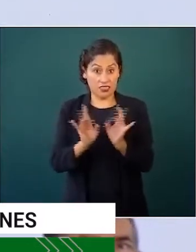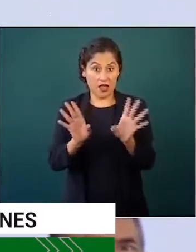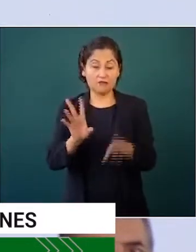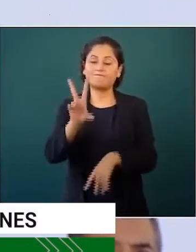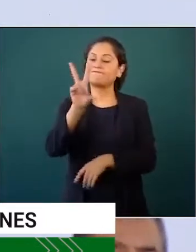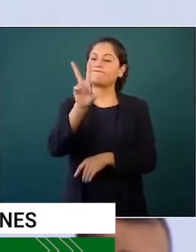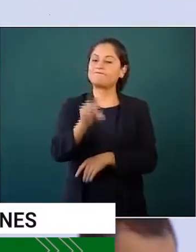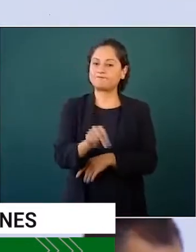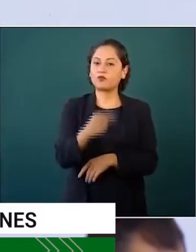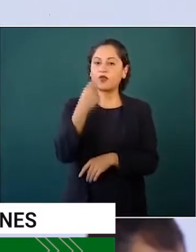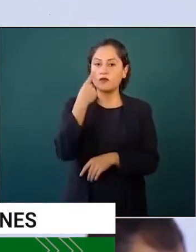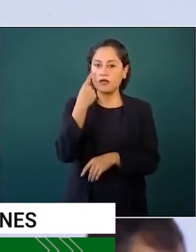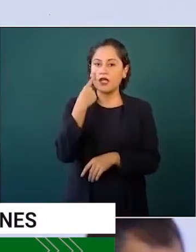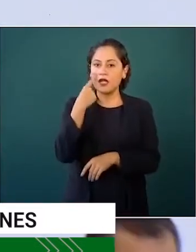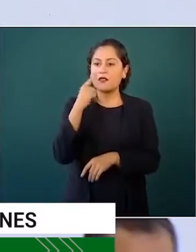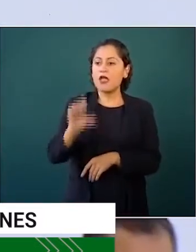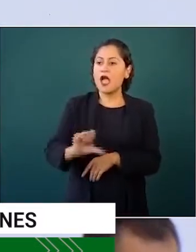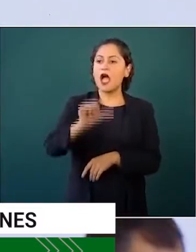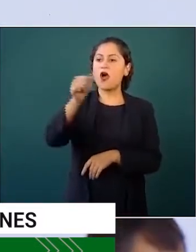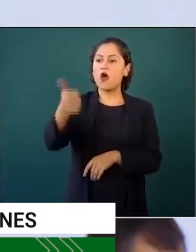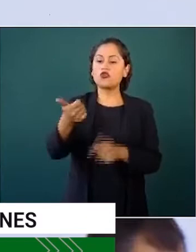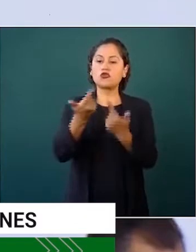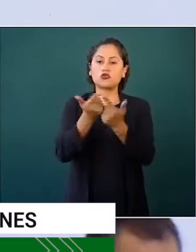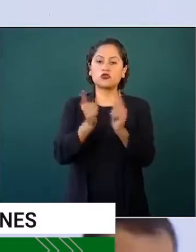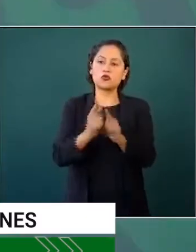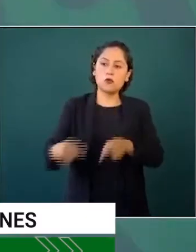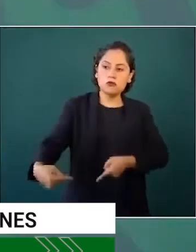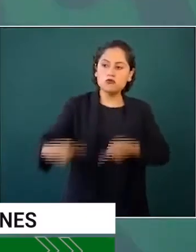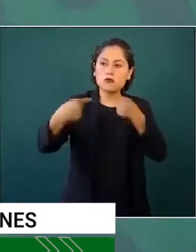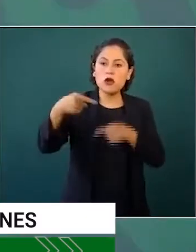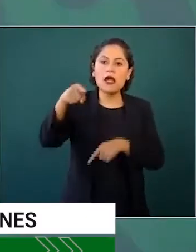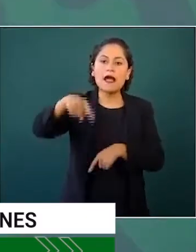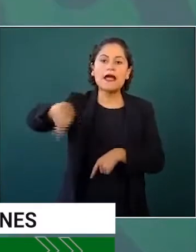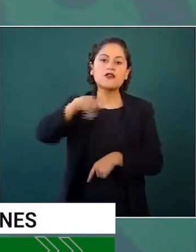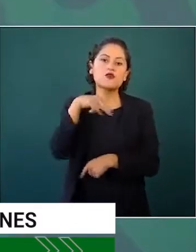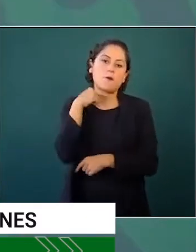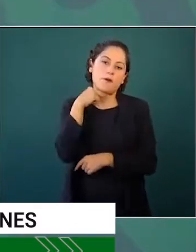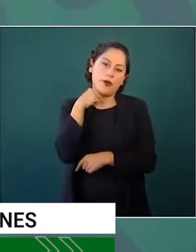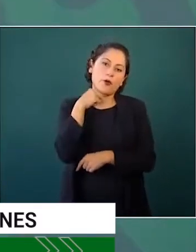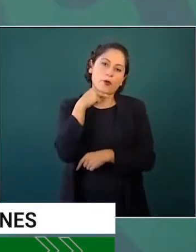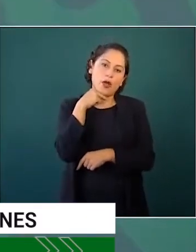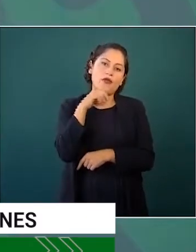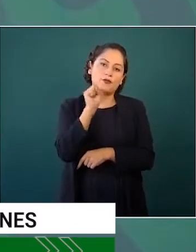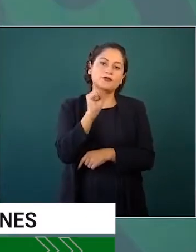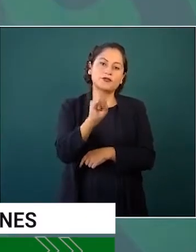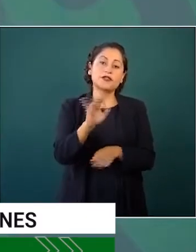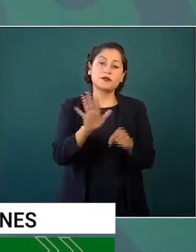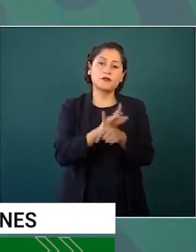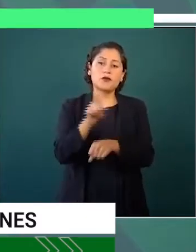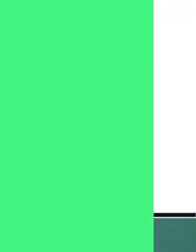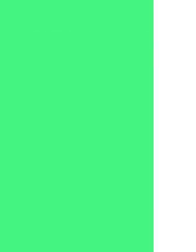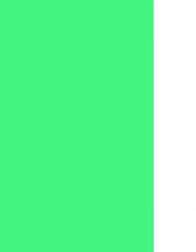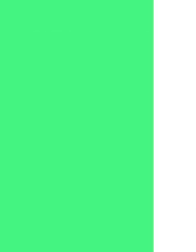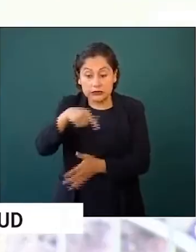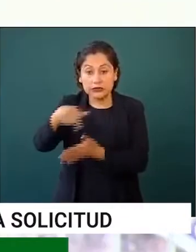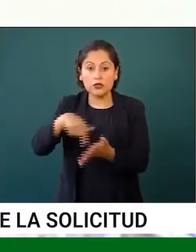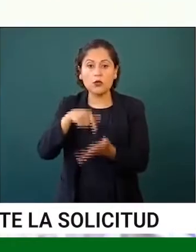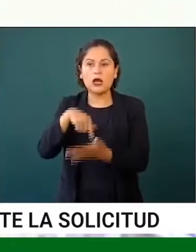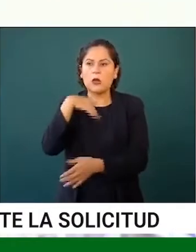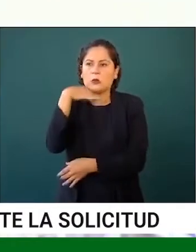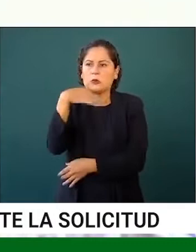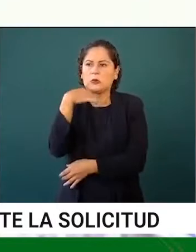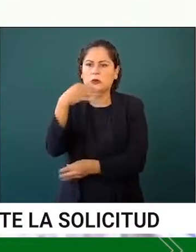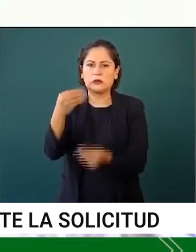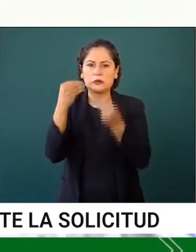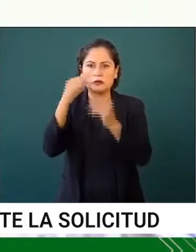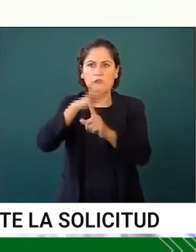adversarios están preocupados Porque saben que Tamaulipas va por el camino correcto Y